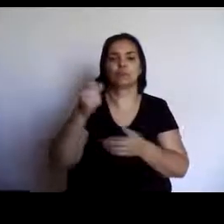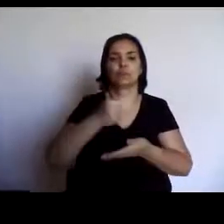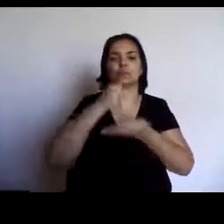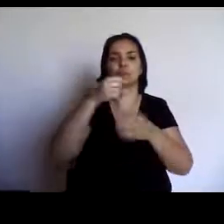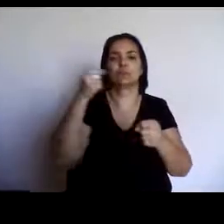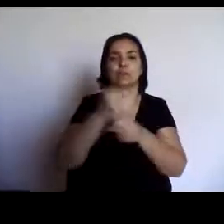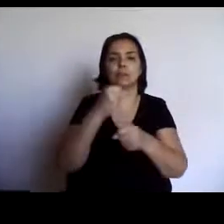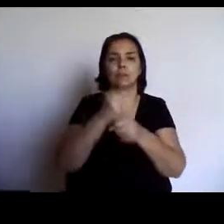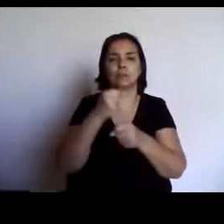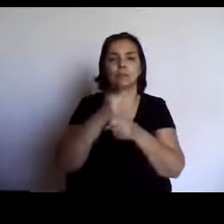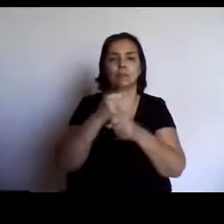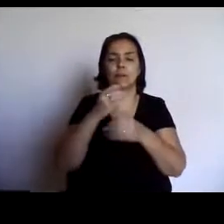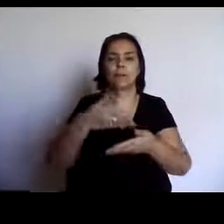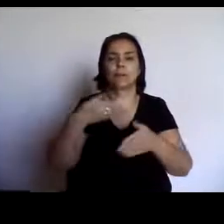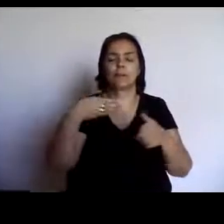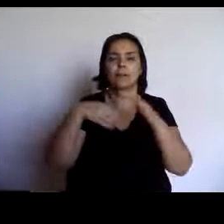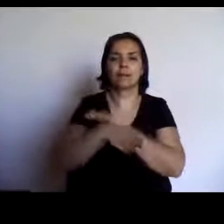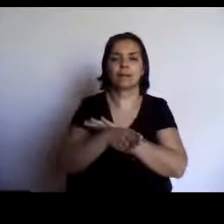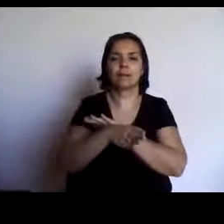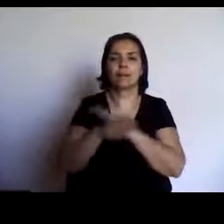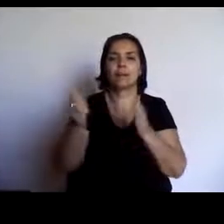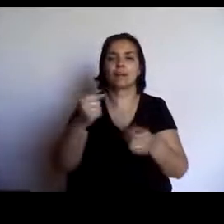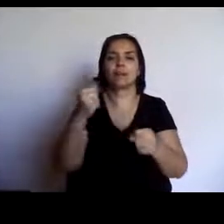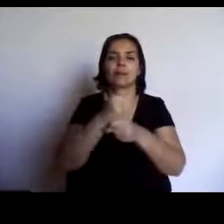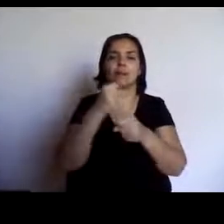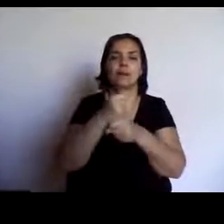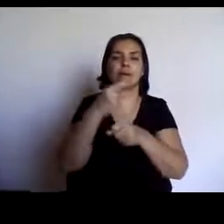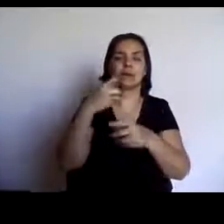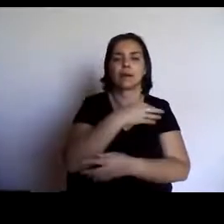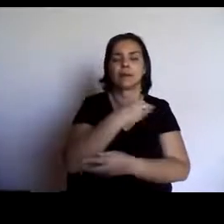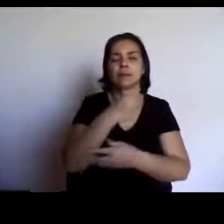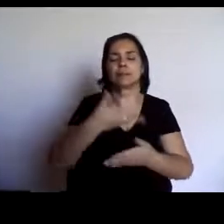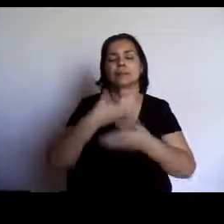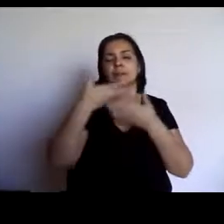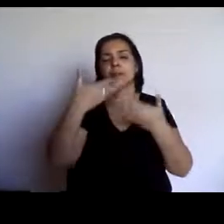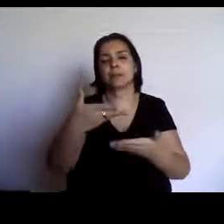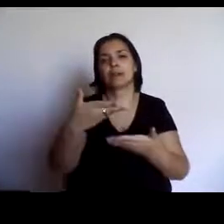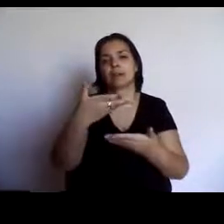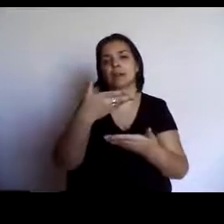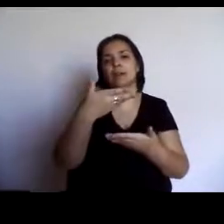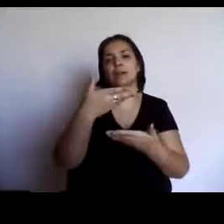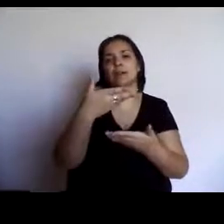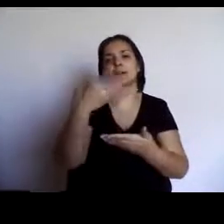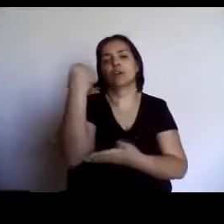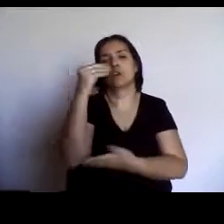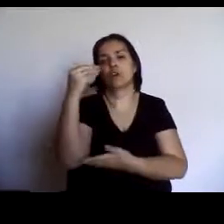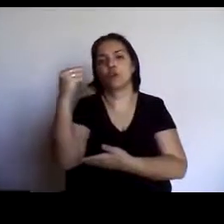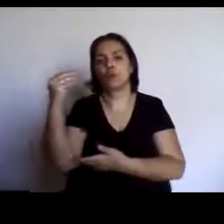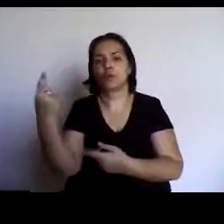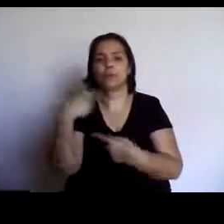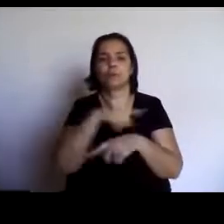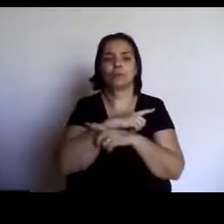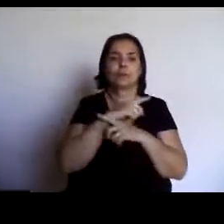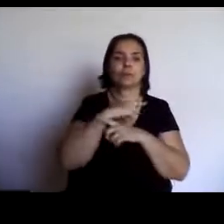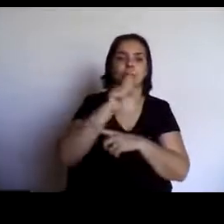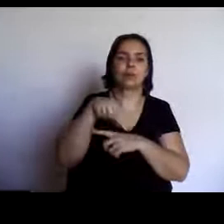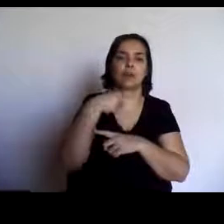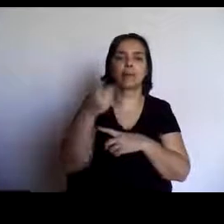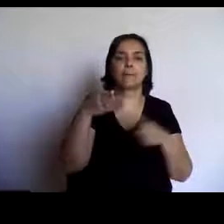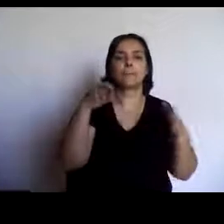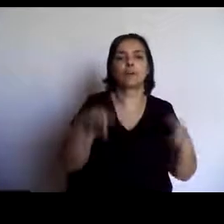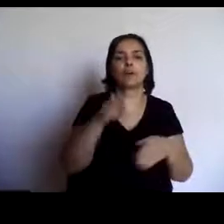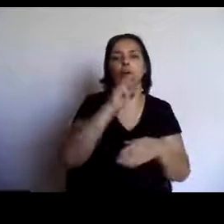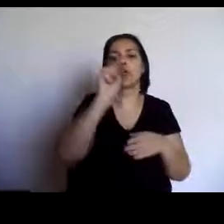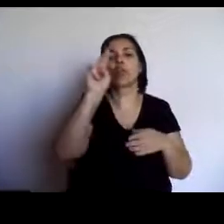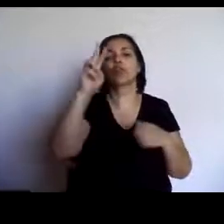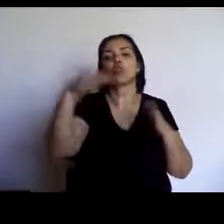para el empleo, ayuda a jóvenes desempleados, ayuda a emprendedores. Continuamos en el periodo 2000-2006, siguiendo con